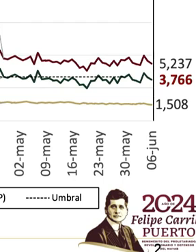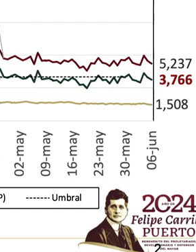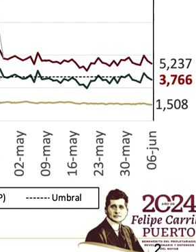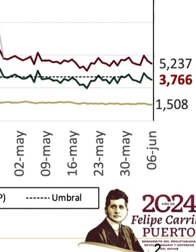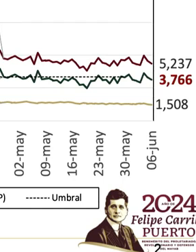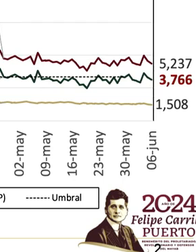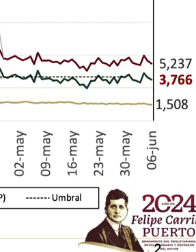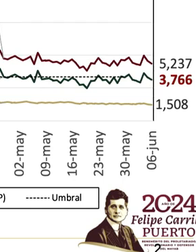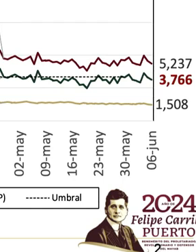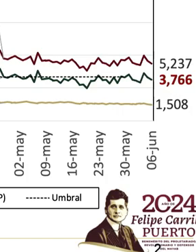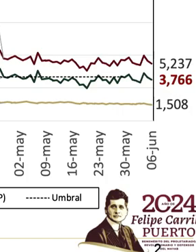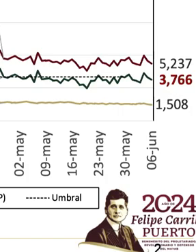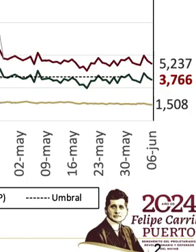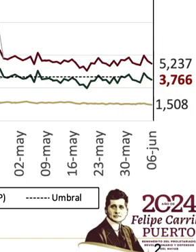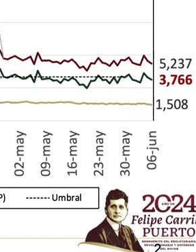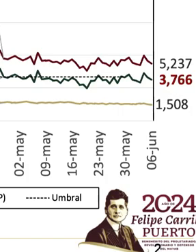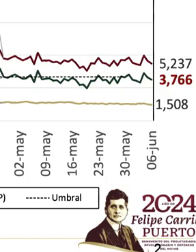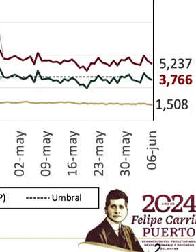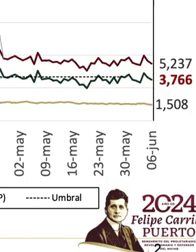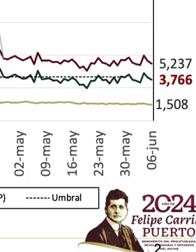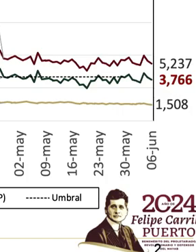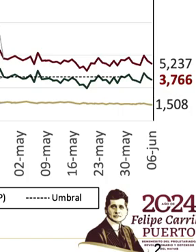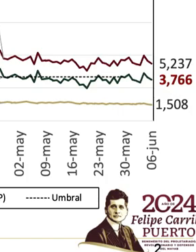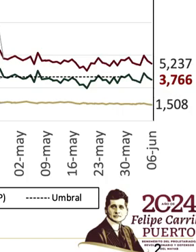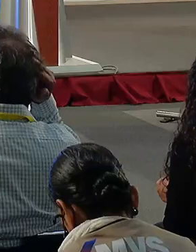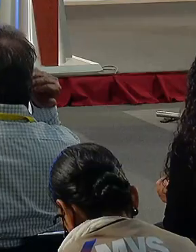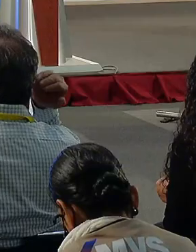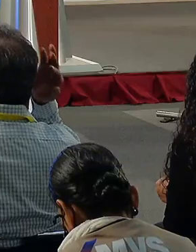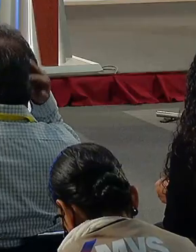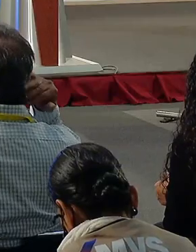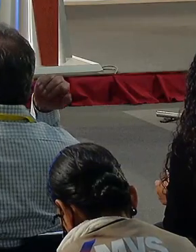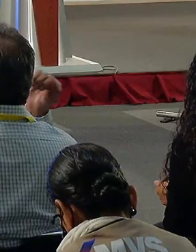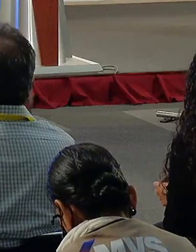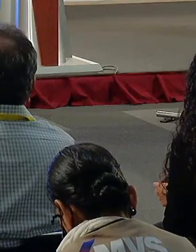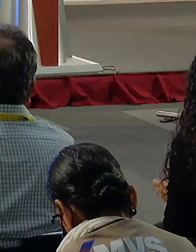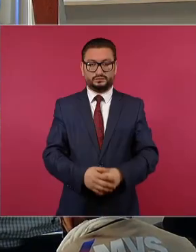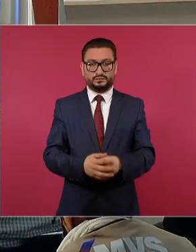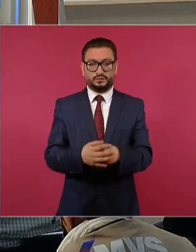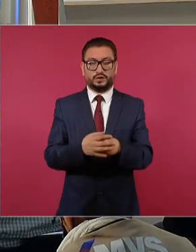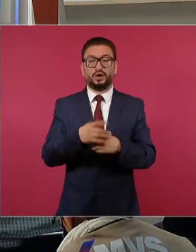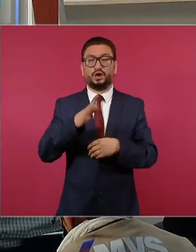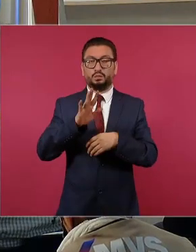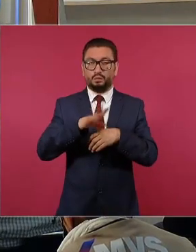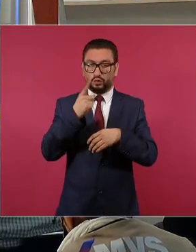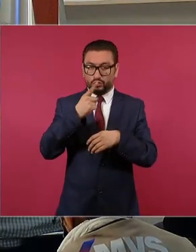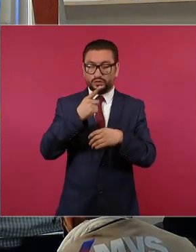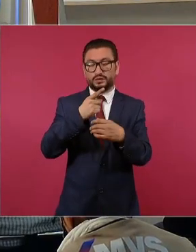a personas en situación irregular? Porque lo hacemos poco a poco,